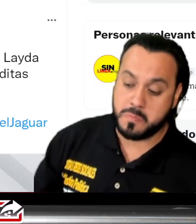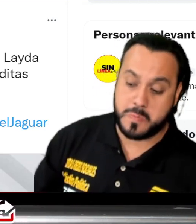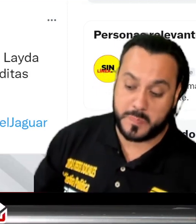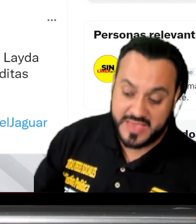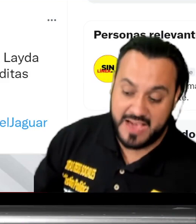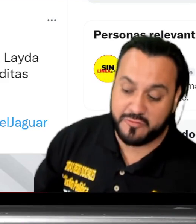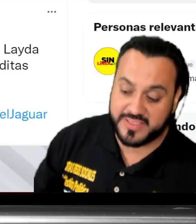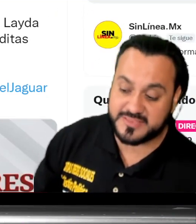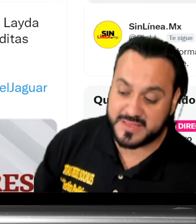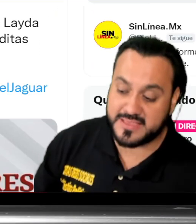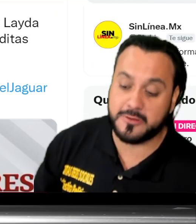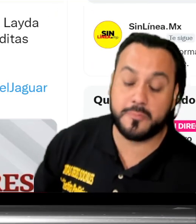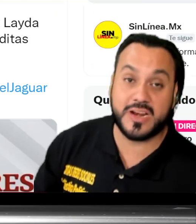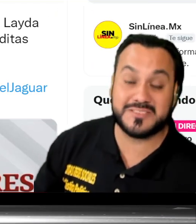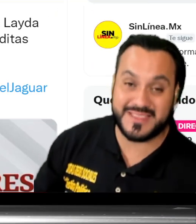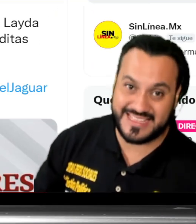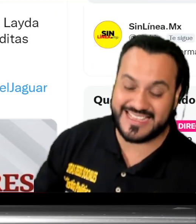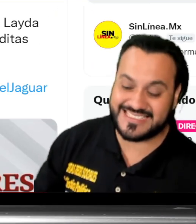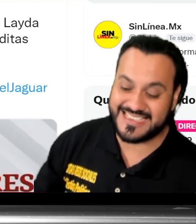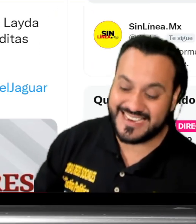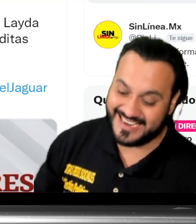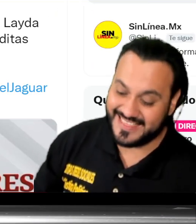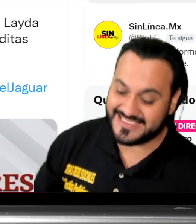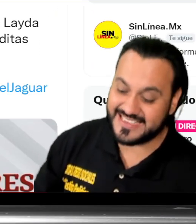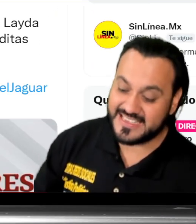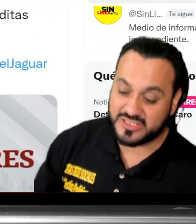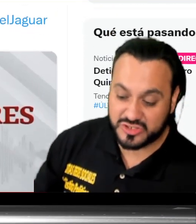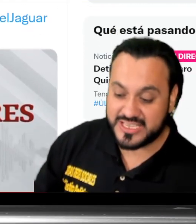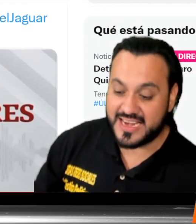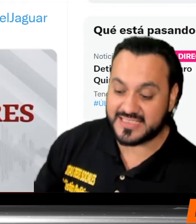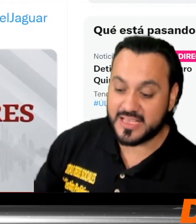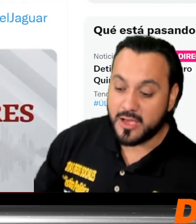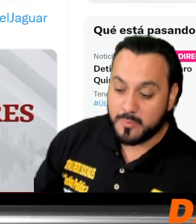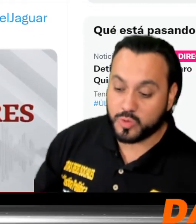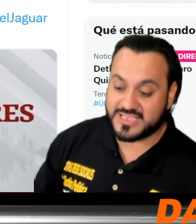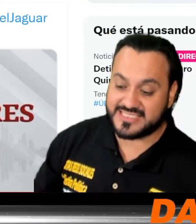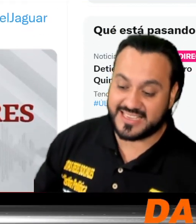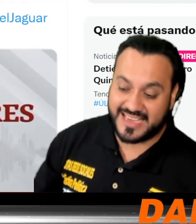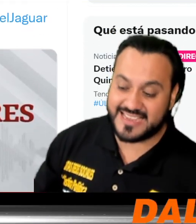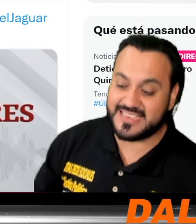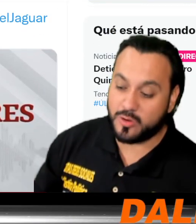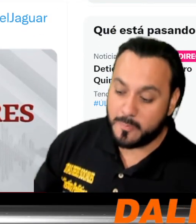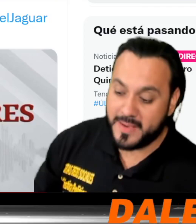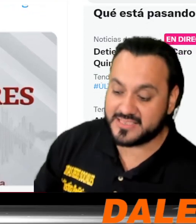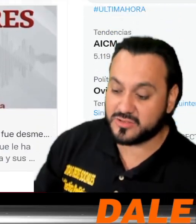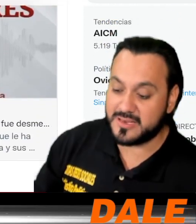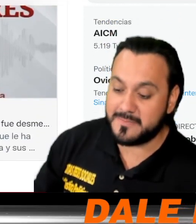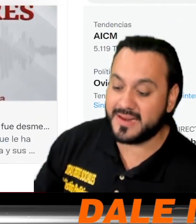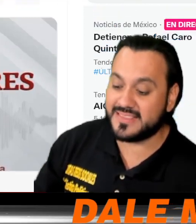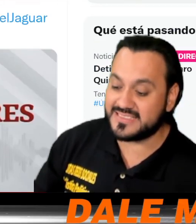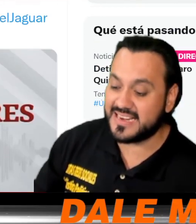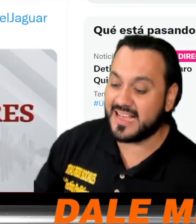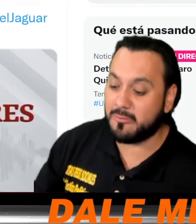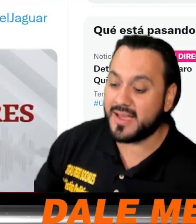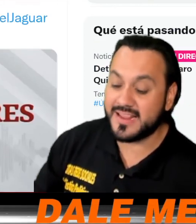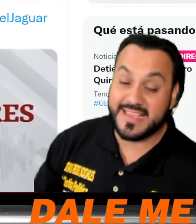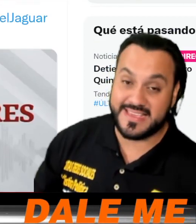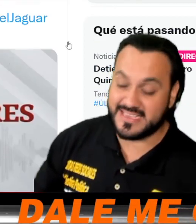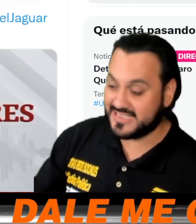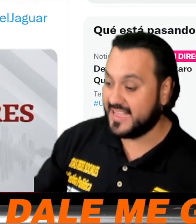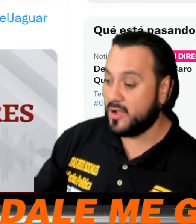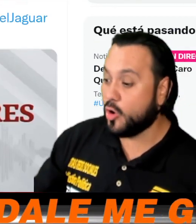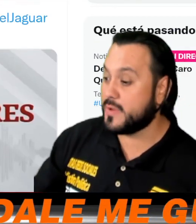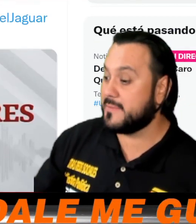ya fue desmentido por las benditas redes sociales buscan sacarse el golpazo del martes del jaguar